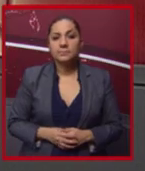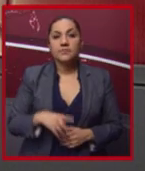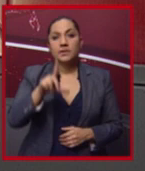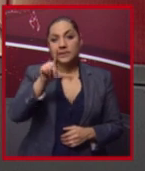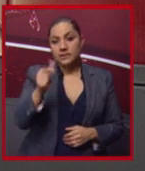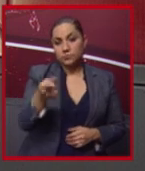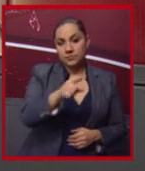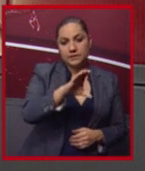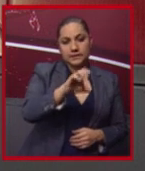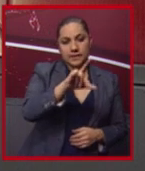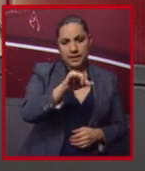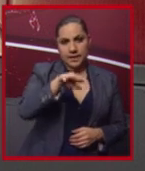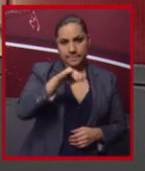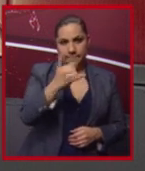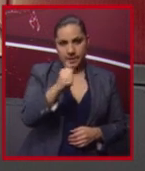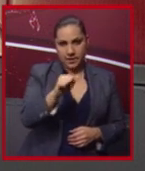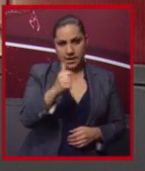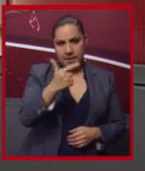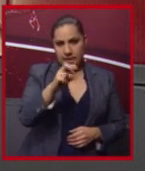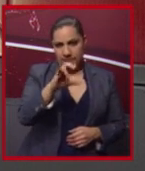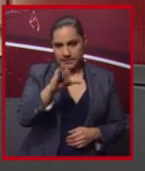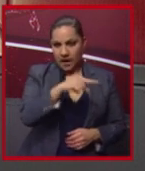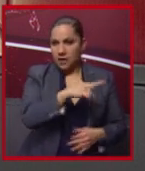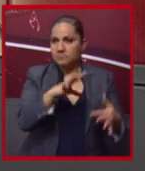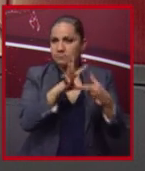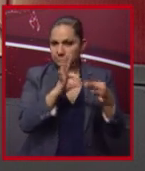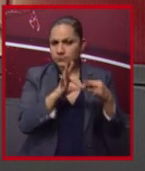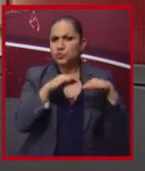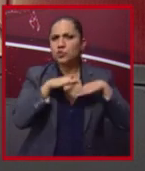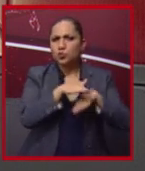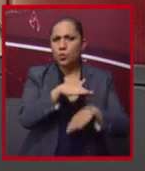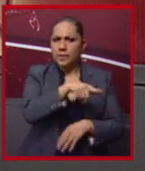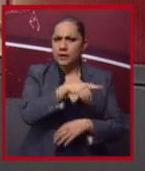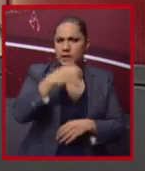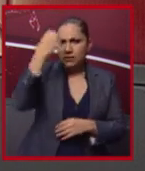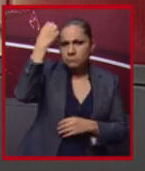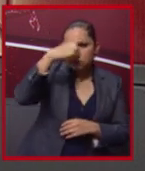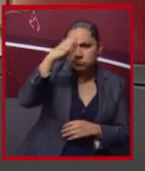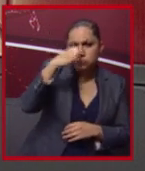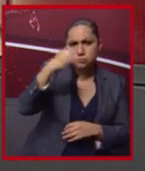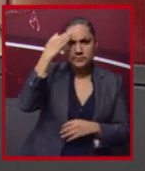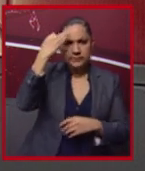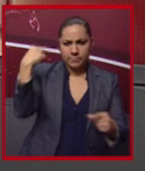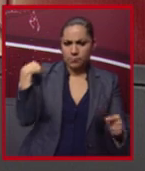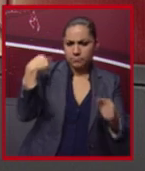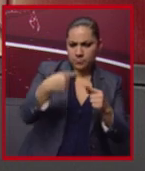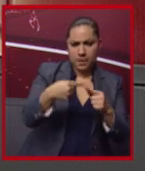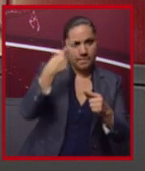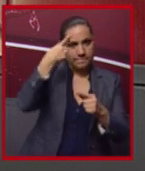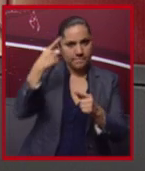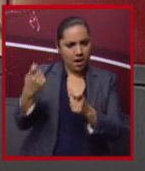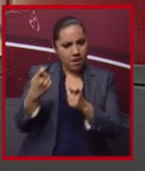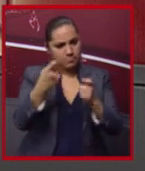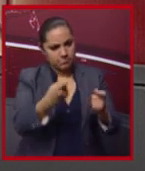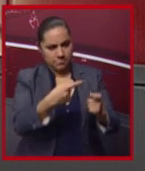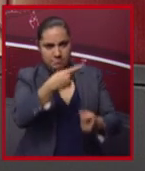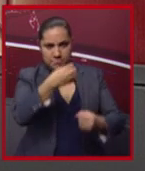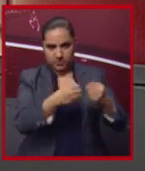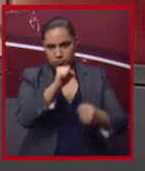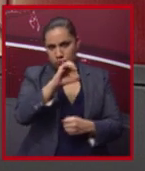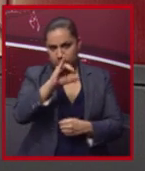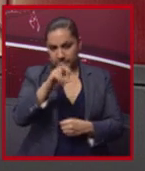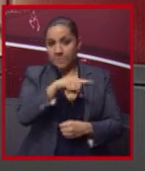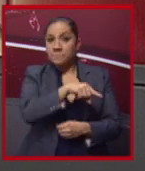Celia Maya García habló de la idoneidad de su experiencia para asumir el cargo de ministra de la Suprema Corte. Explicó que es necesario un